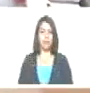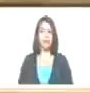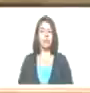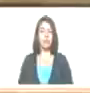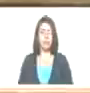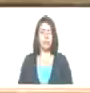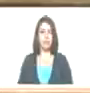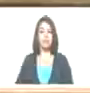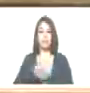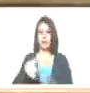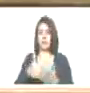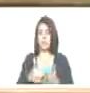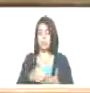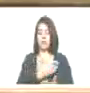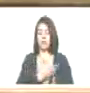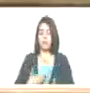presidente.